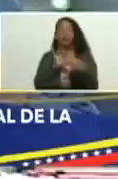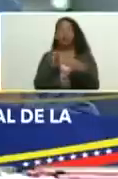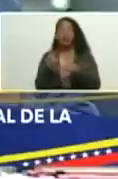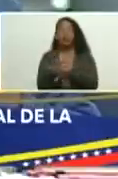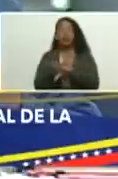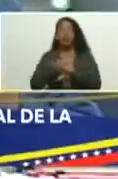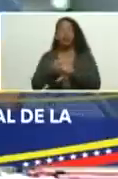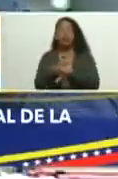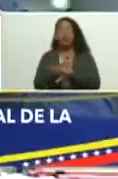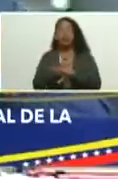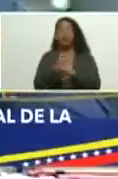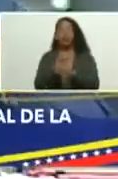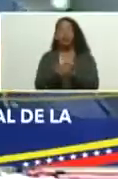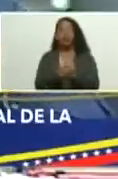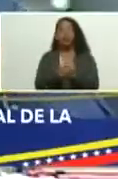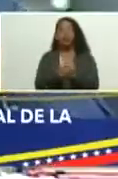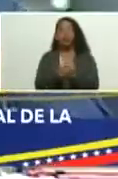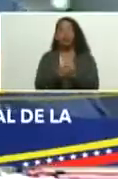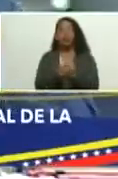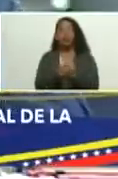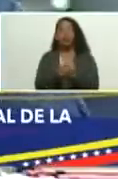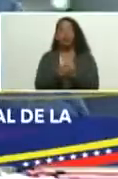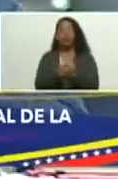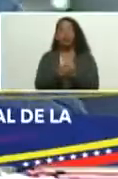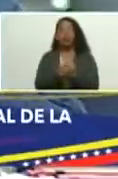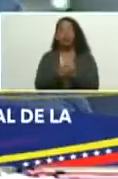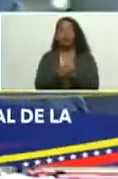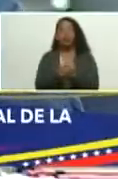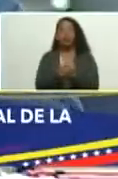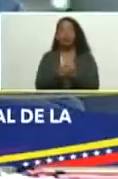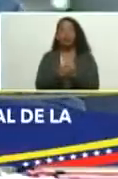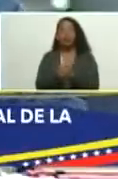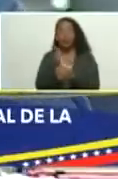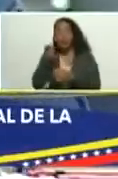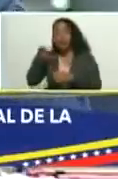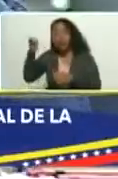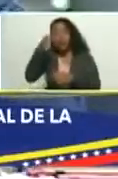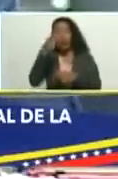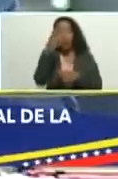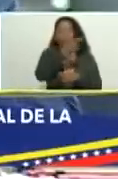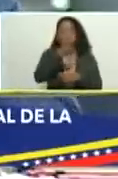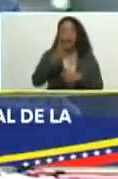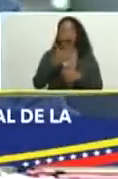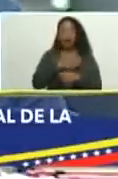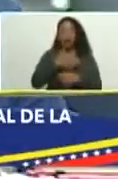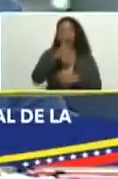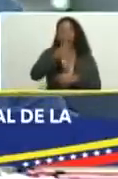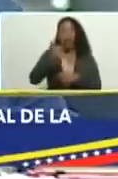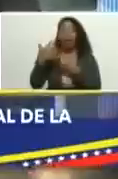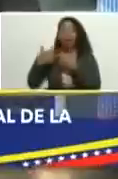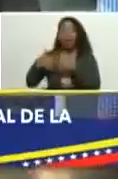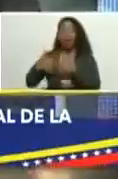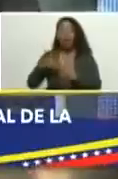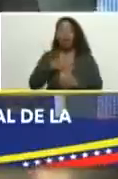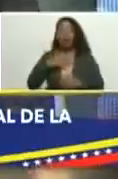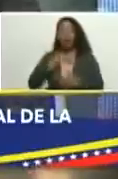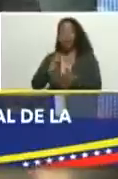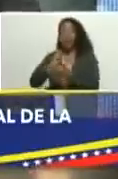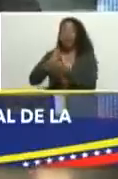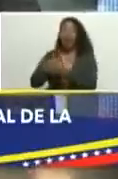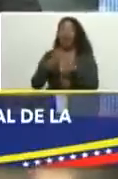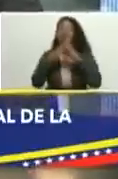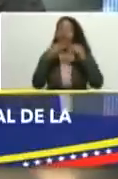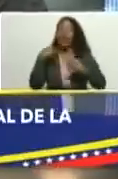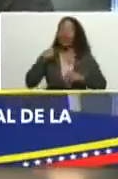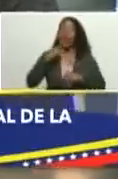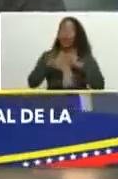gobernadores, ir consiguiendo inversionistas para cada empresa. Todas tienen que